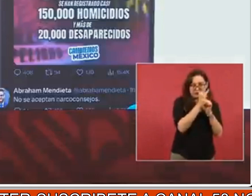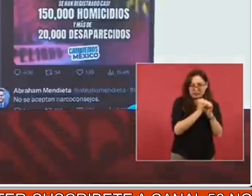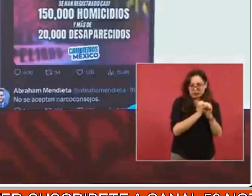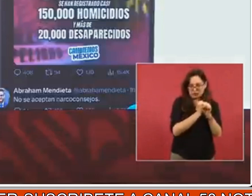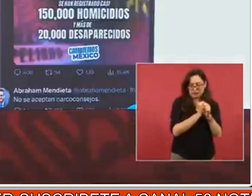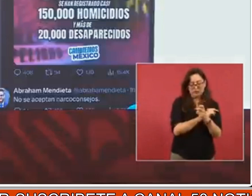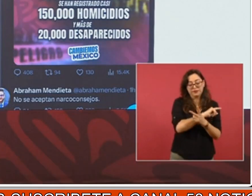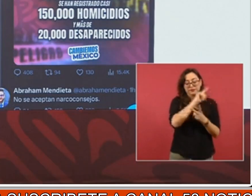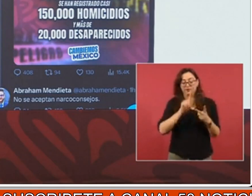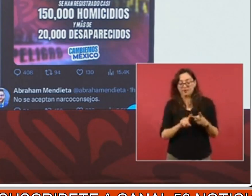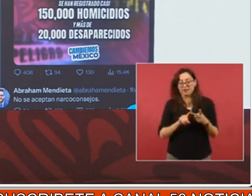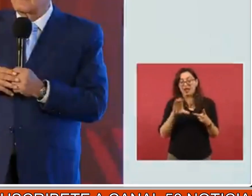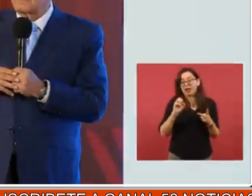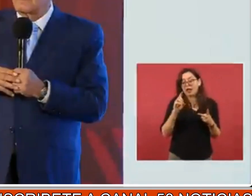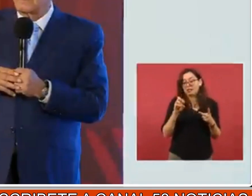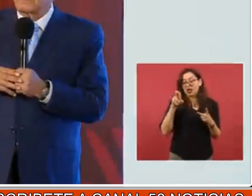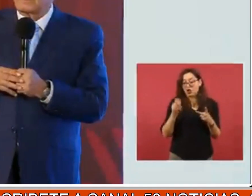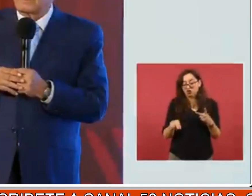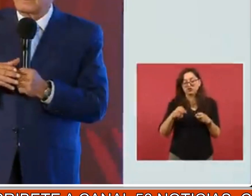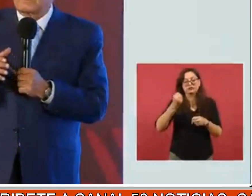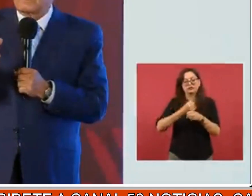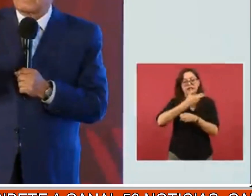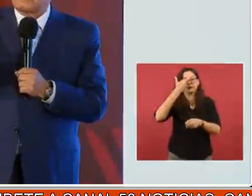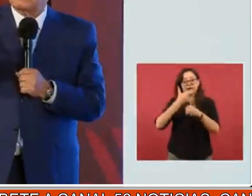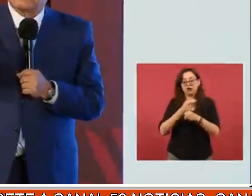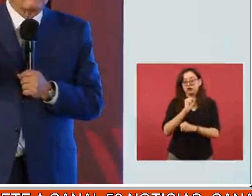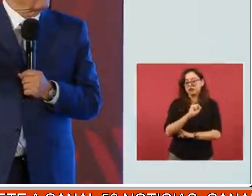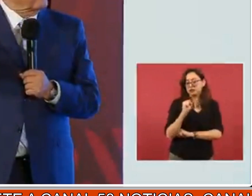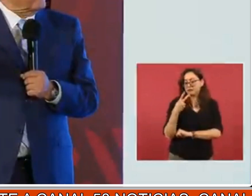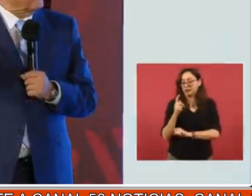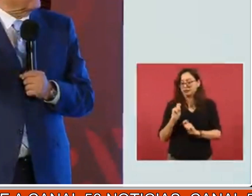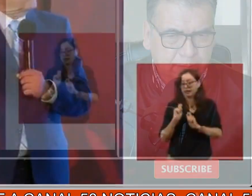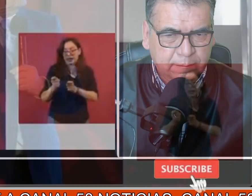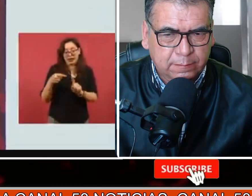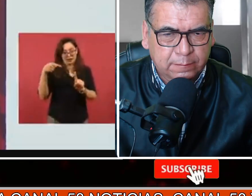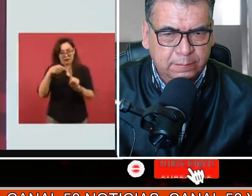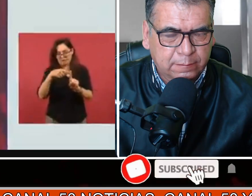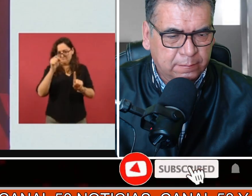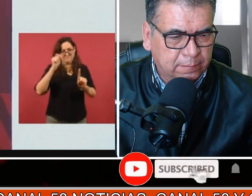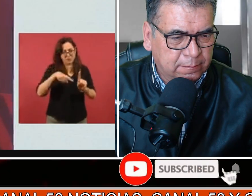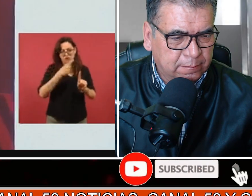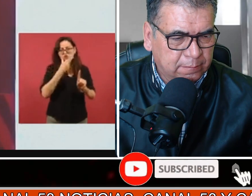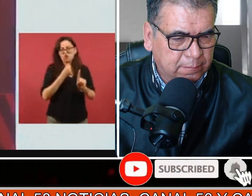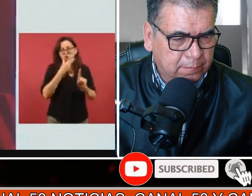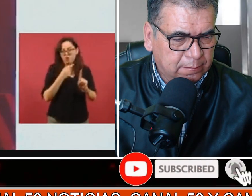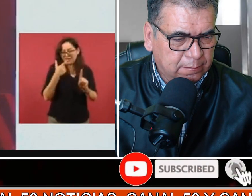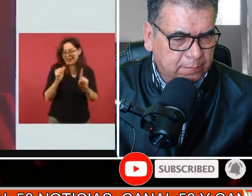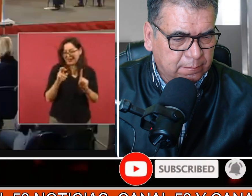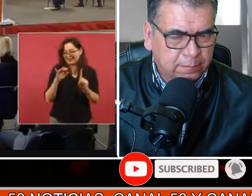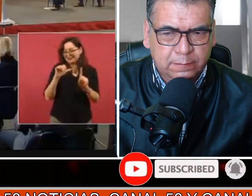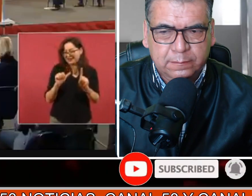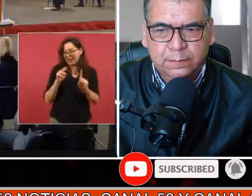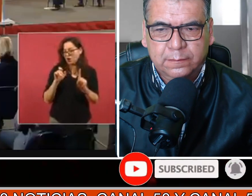ha sido juzgado